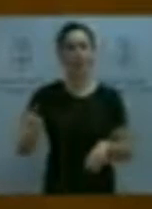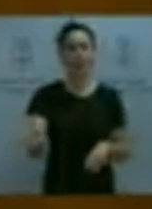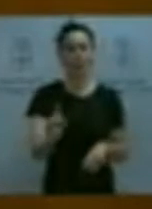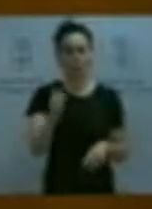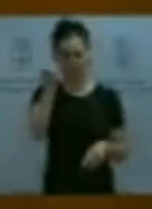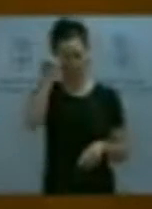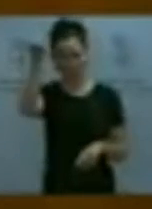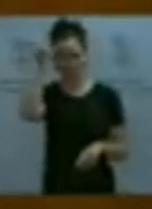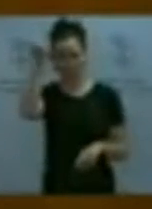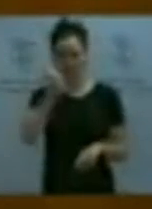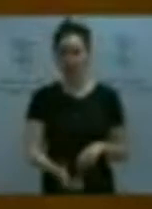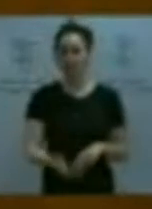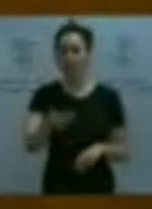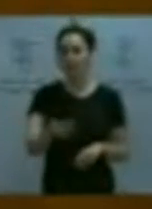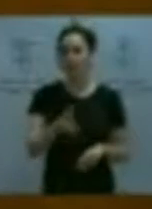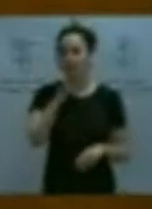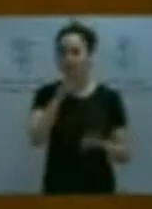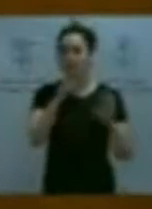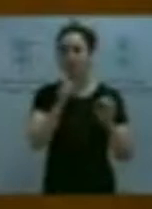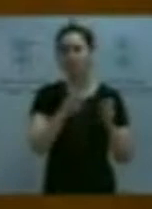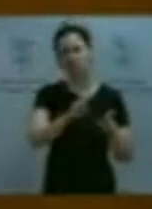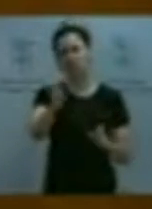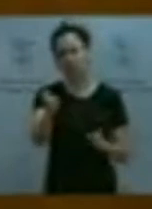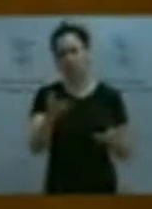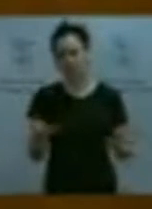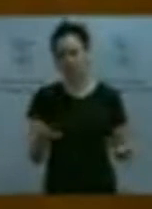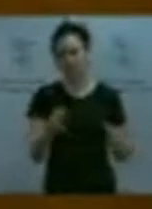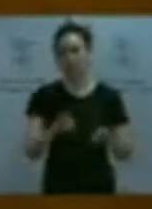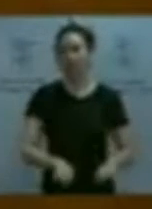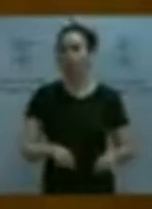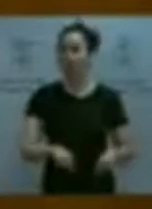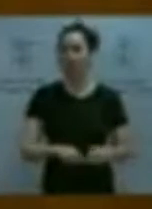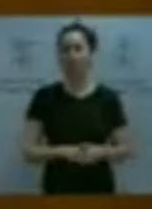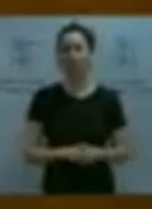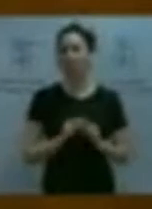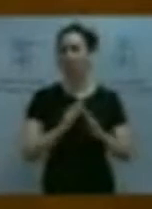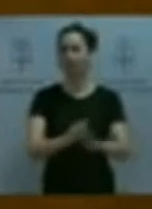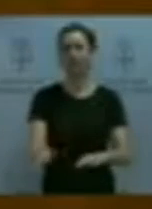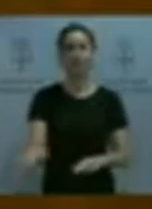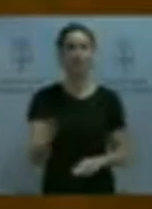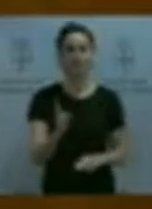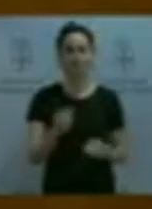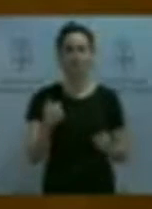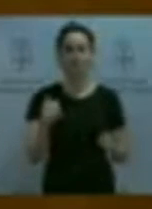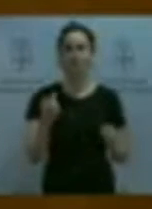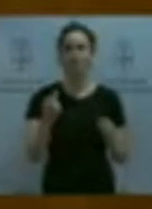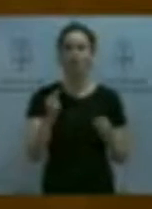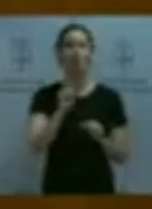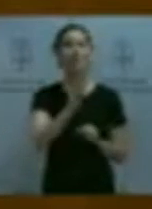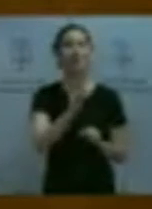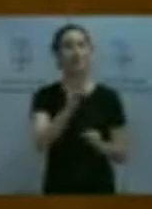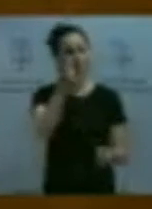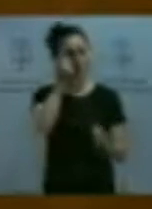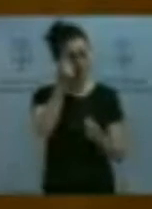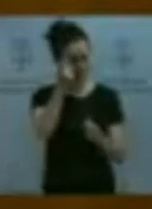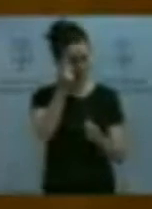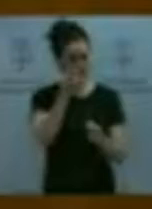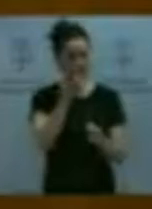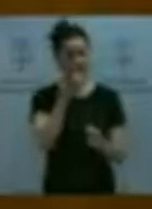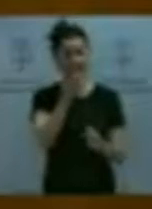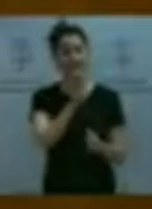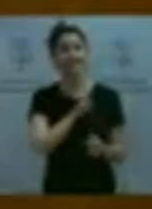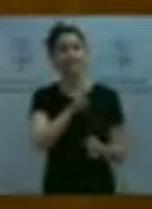importante y nosotros creemos que es manifiestamente insuficiente y le voy a hacer unas cuantas preguntas concretas, si usted me las puede contestar, porque creemos nosotros que